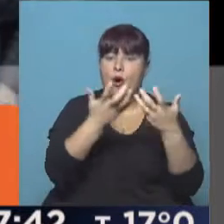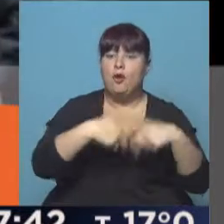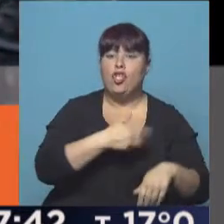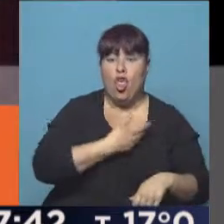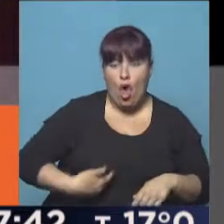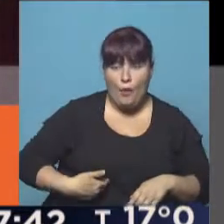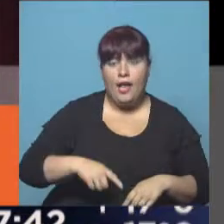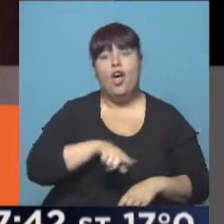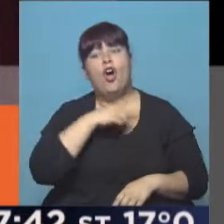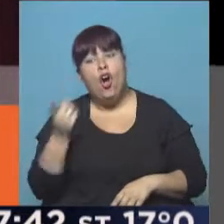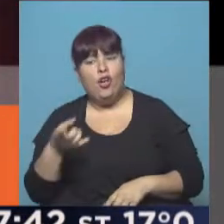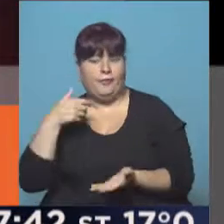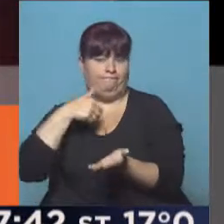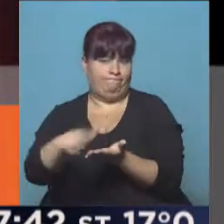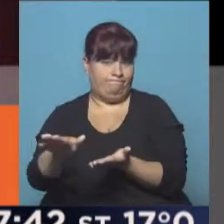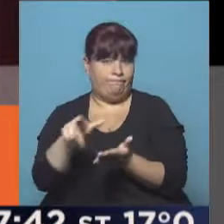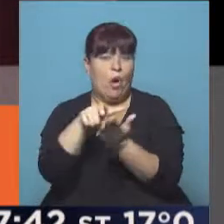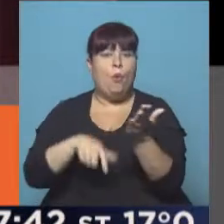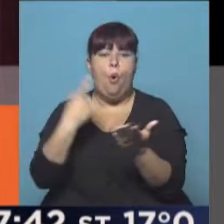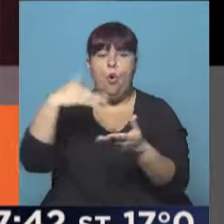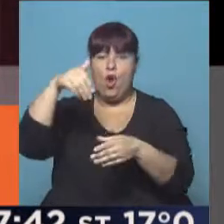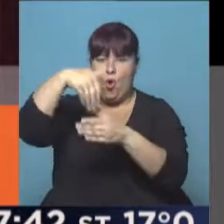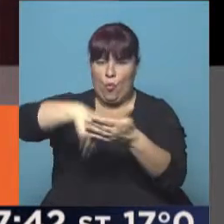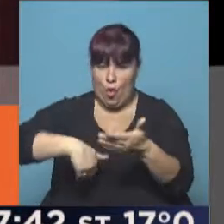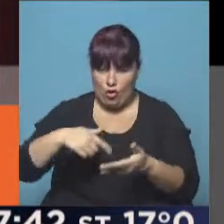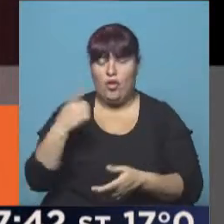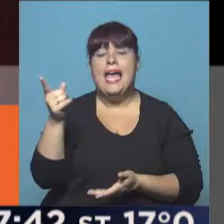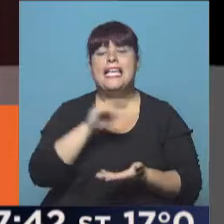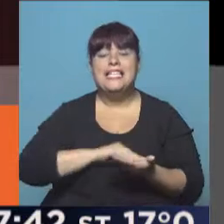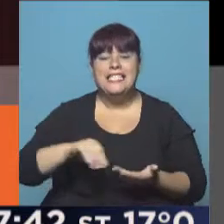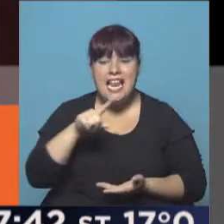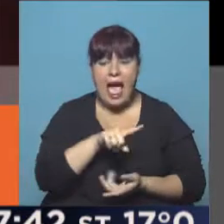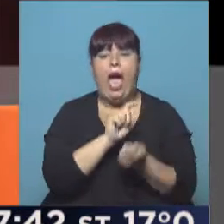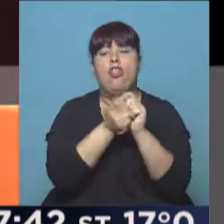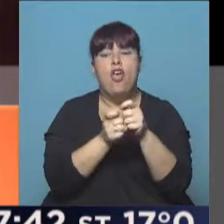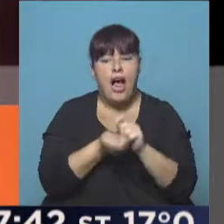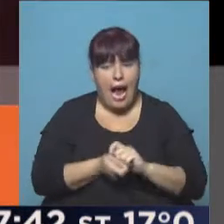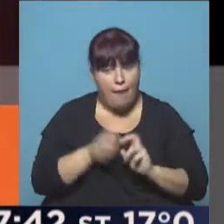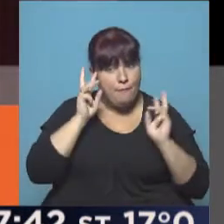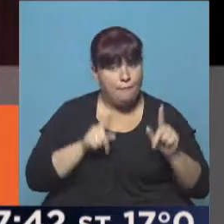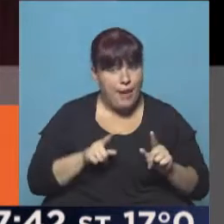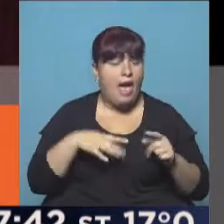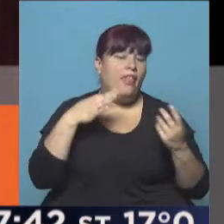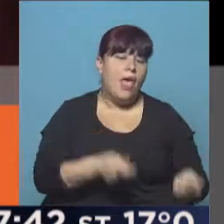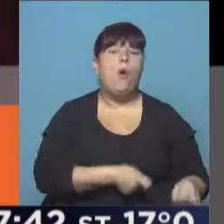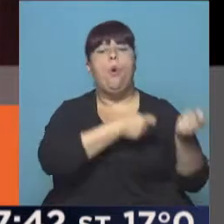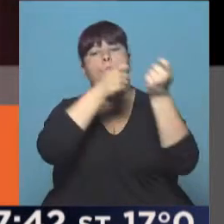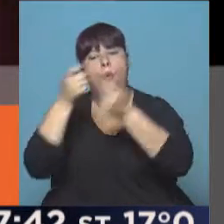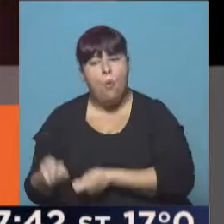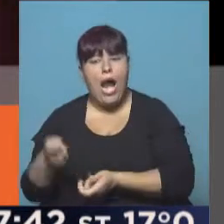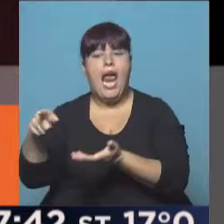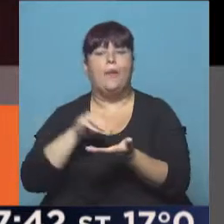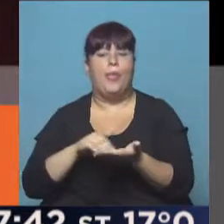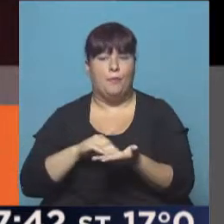oficialista y quienes rechazan la boleta única electrónica el senado modificaría la iniciativa y tendrá que regresar a la